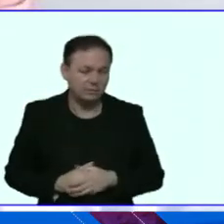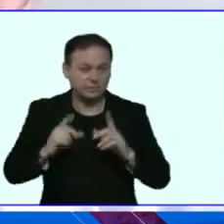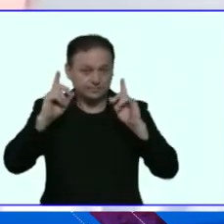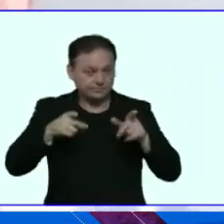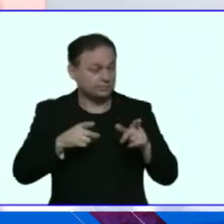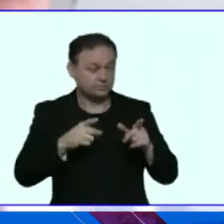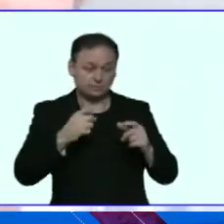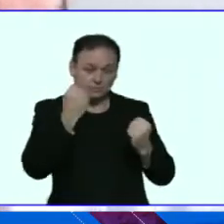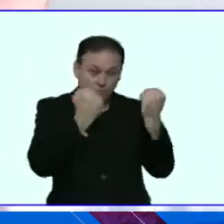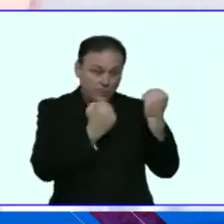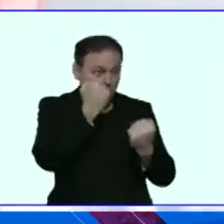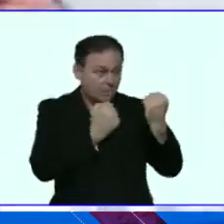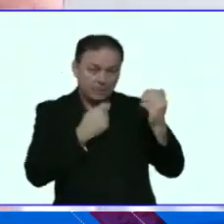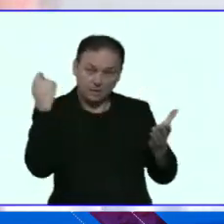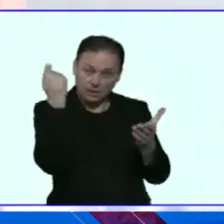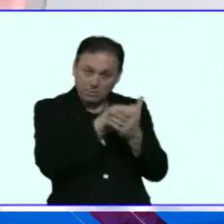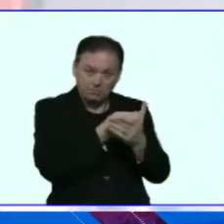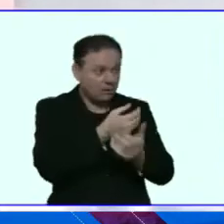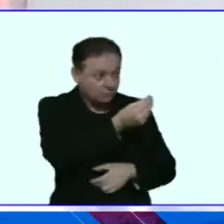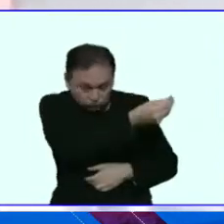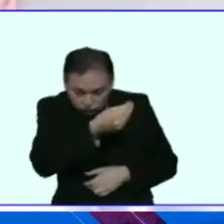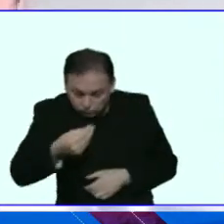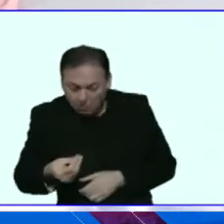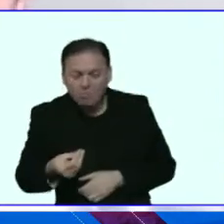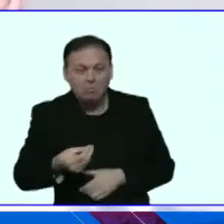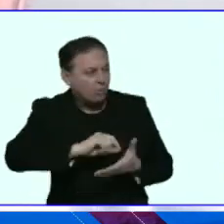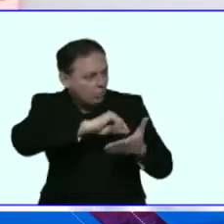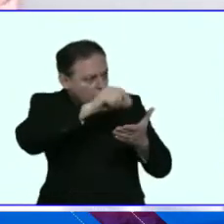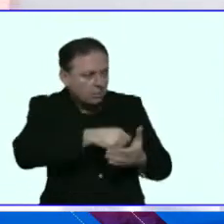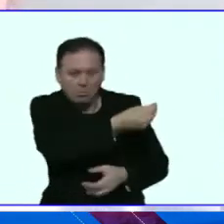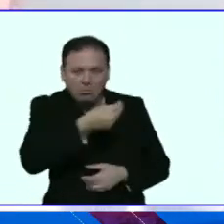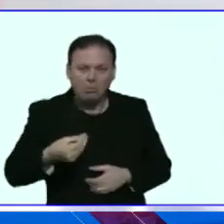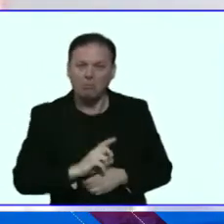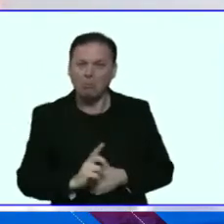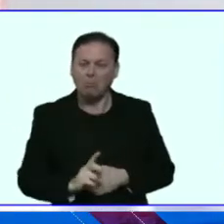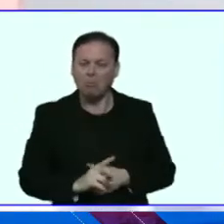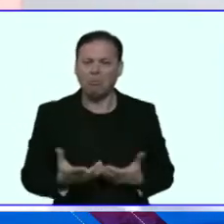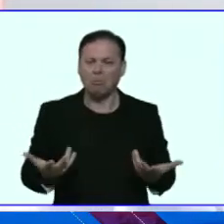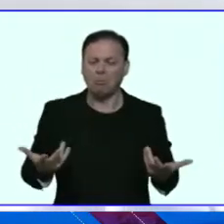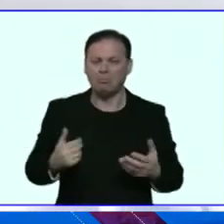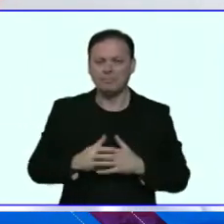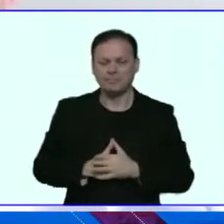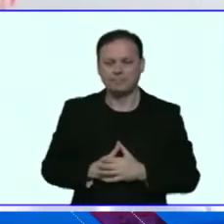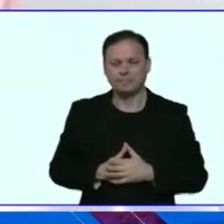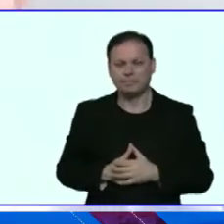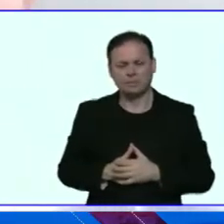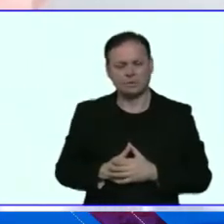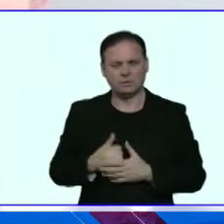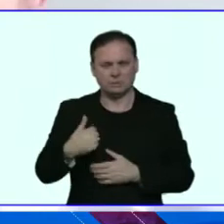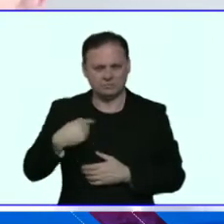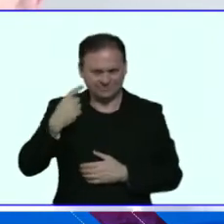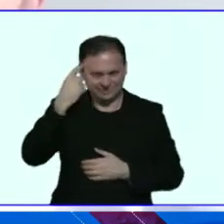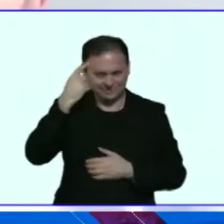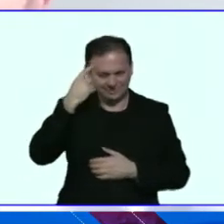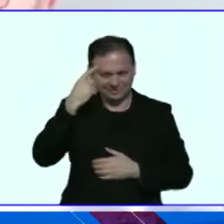presupuesto, hay una empresa que no está cumpliendo con su trabajo, doctor. A mí no me llama la atención eso, porque eso